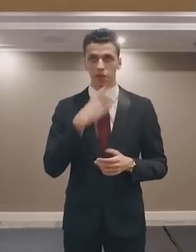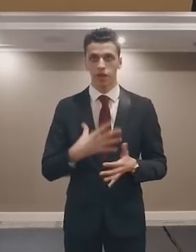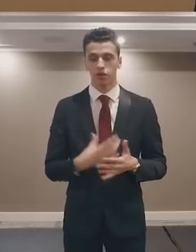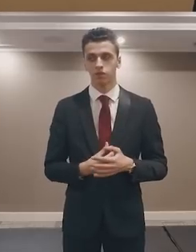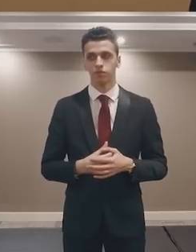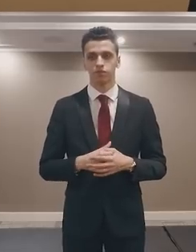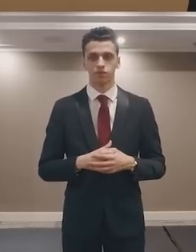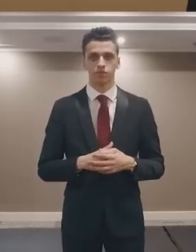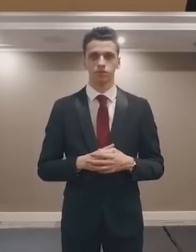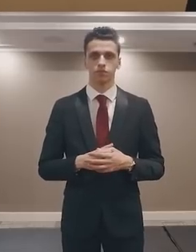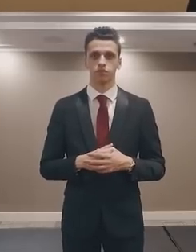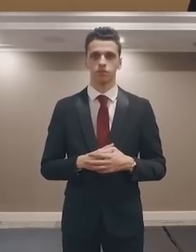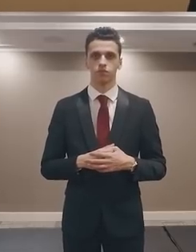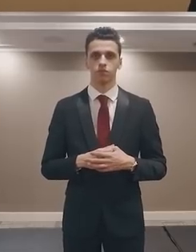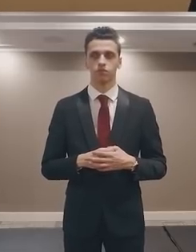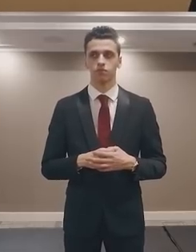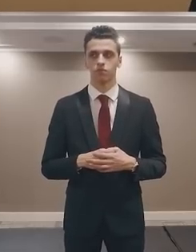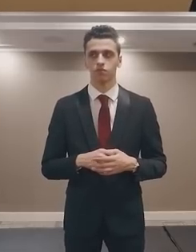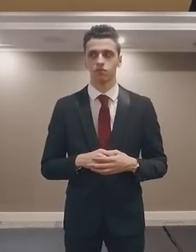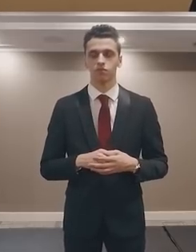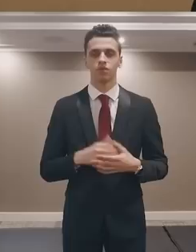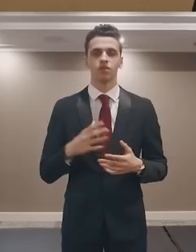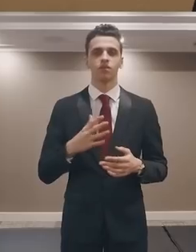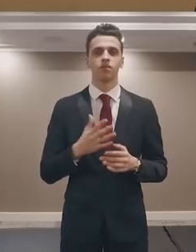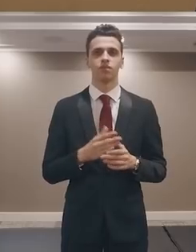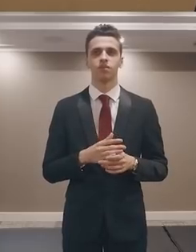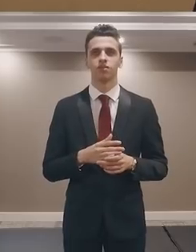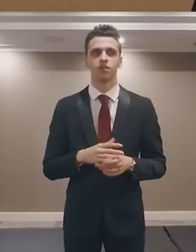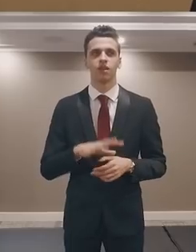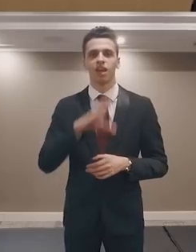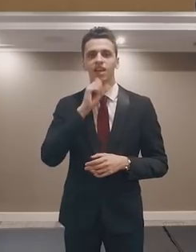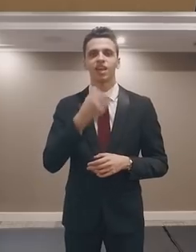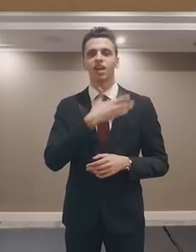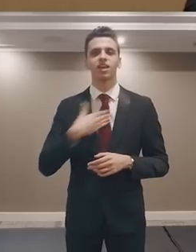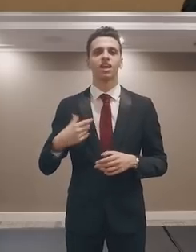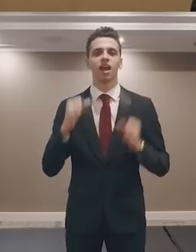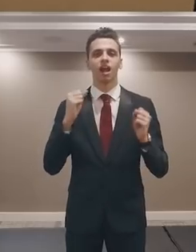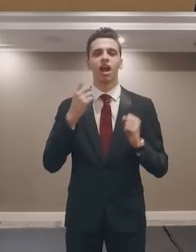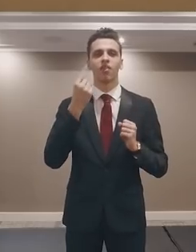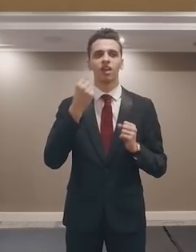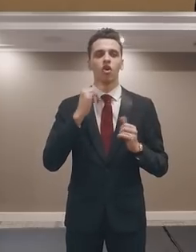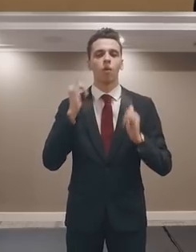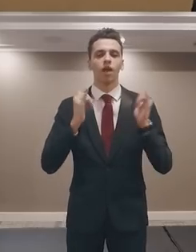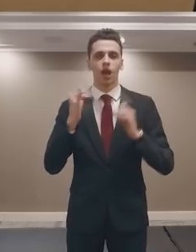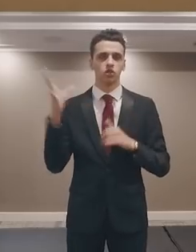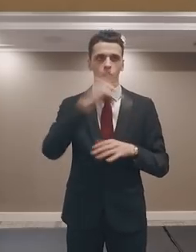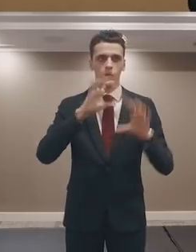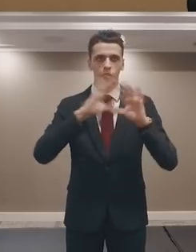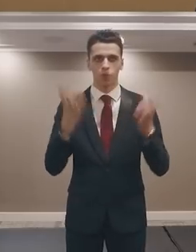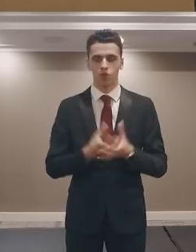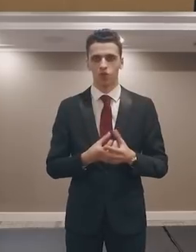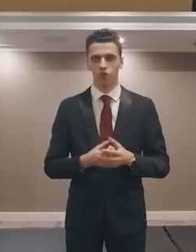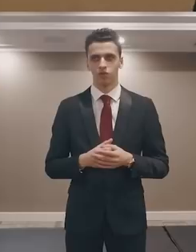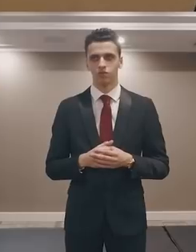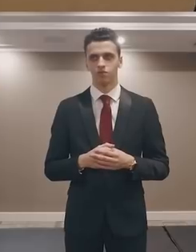ahora bien quien que hacer pasta con esto quién quiere ganar dinero mientras viaja por el mundo a quien le gustaría ganar dinero viajando a quien le gustaría